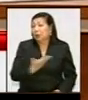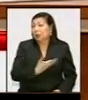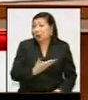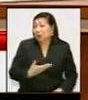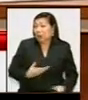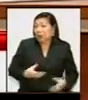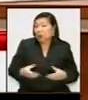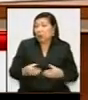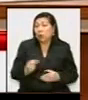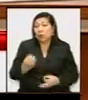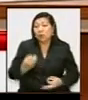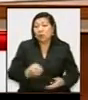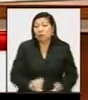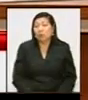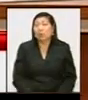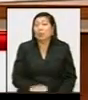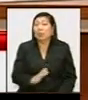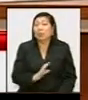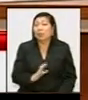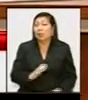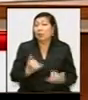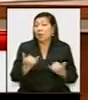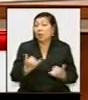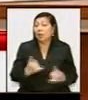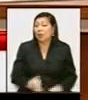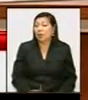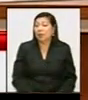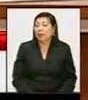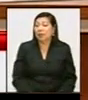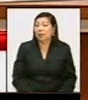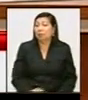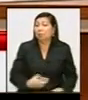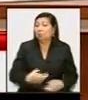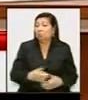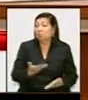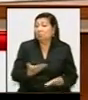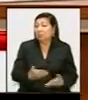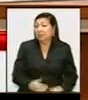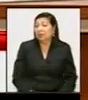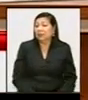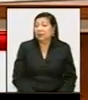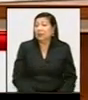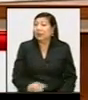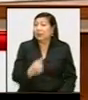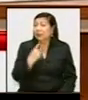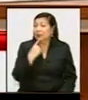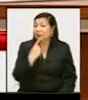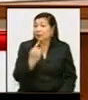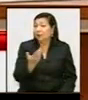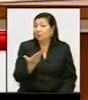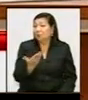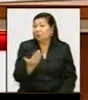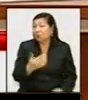de la Corte Suprema el estado actual, ¿no?, de dicho proceso. De repente está delatándose y ese caso